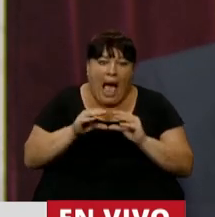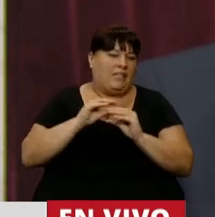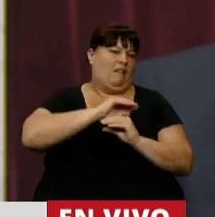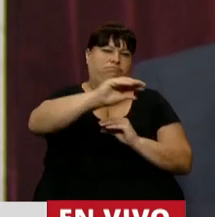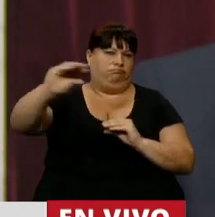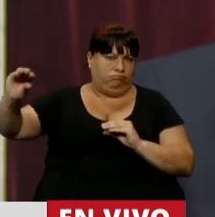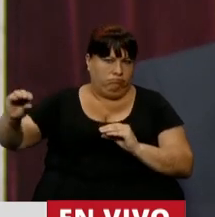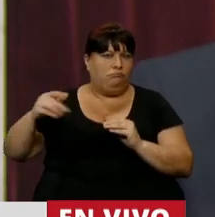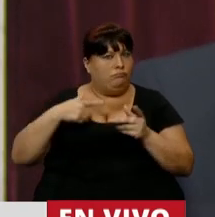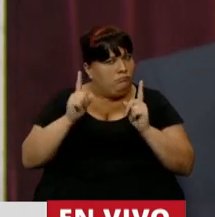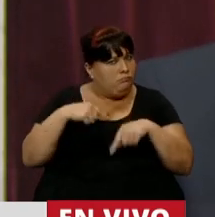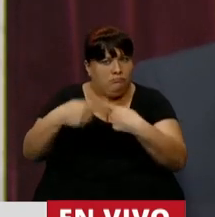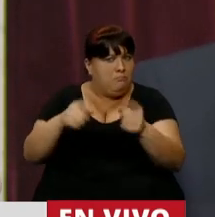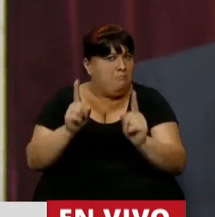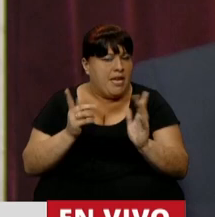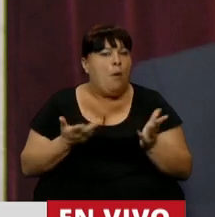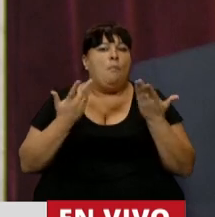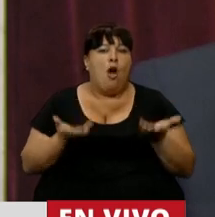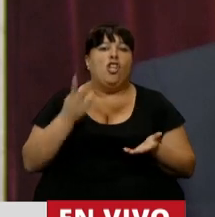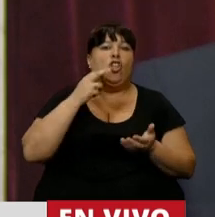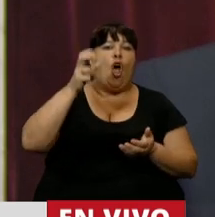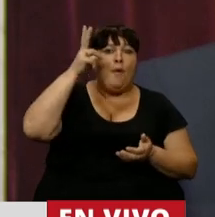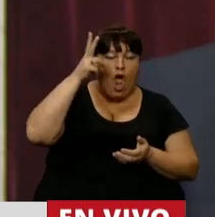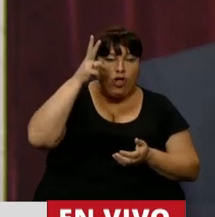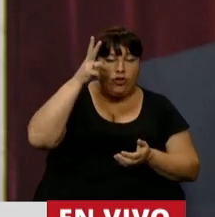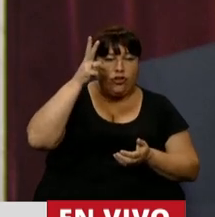en eso hemos sido consecuentes. Por eso la fórmula del 2008